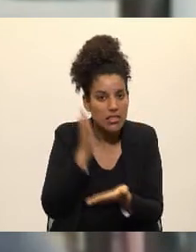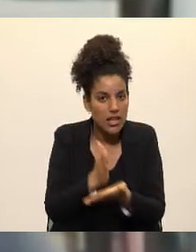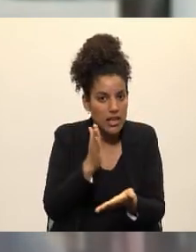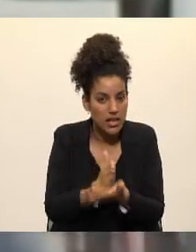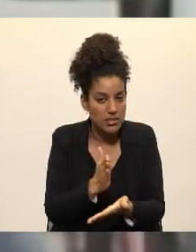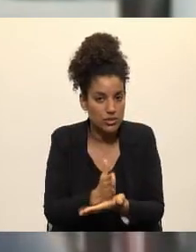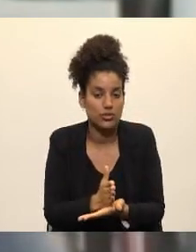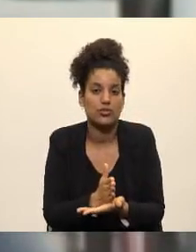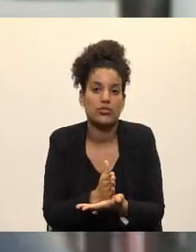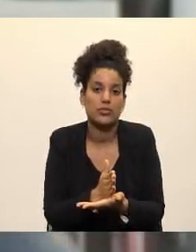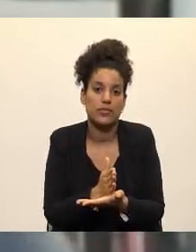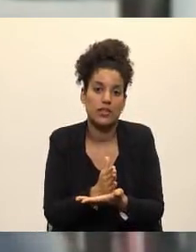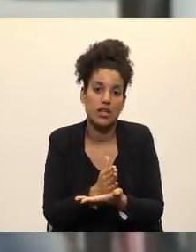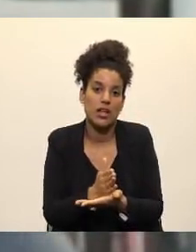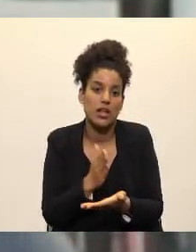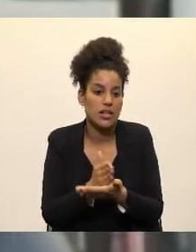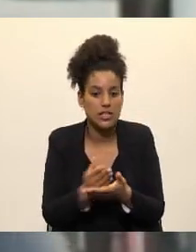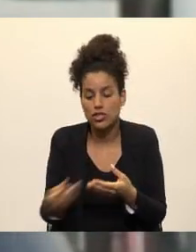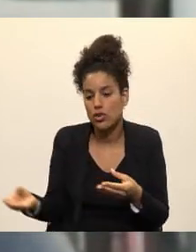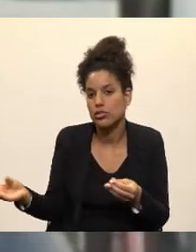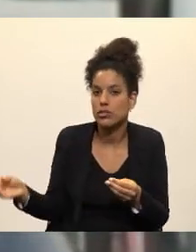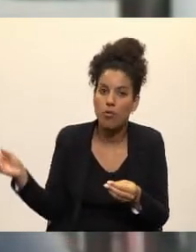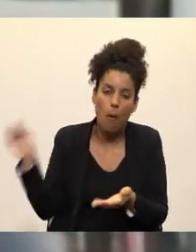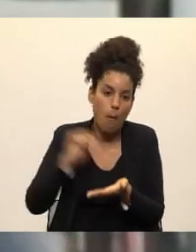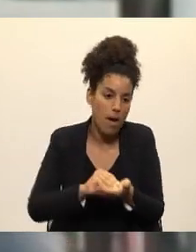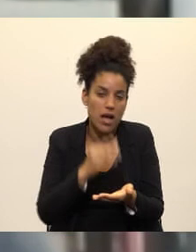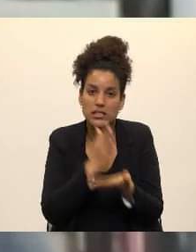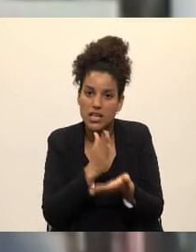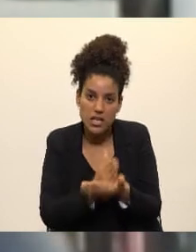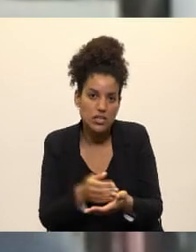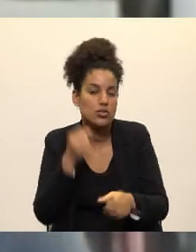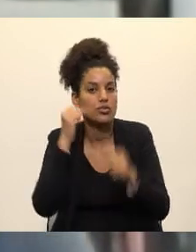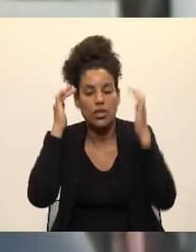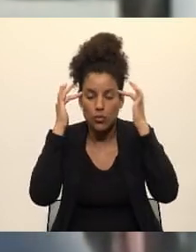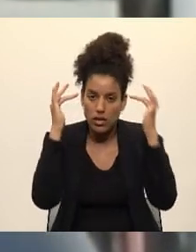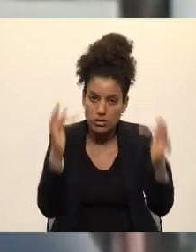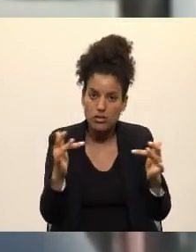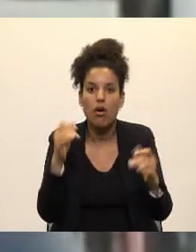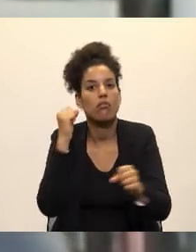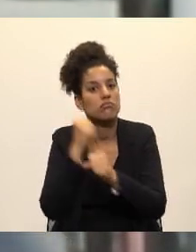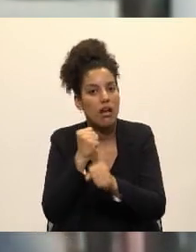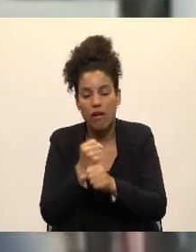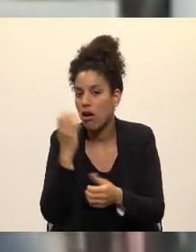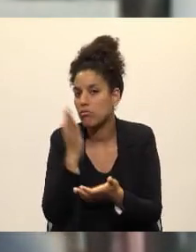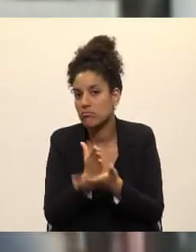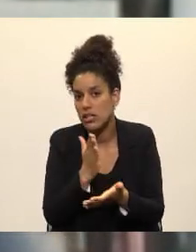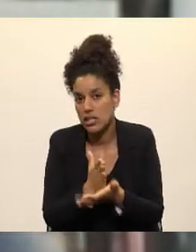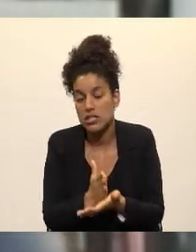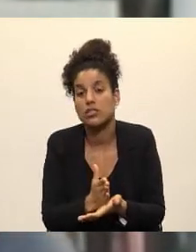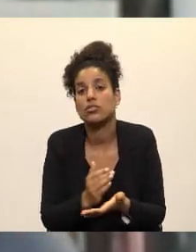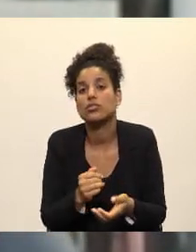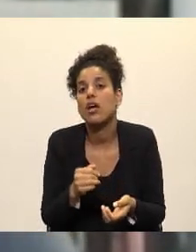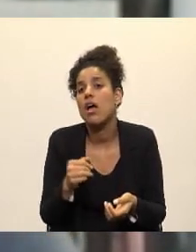¿no? Con la ampliación o no de derechos a nivel educativo, a nivel del trabajo, todo lo que está ocurriendo con la precarización